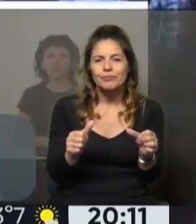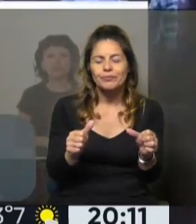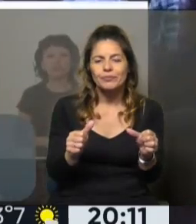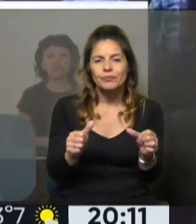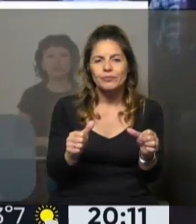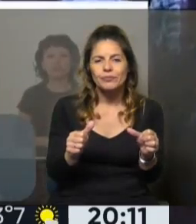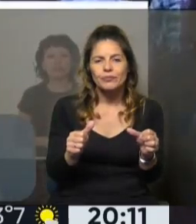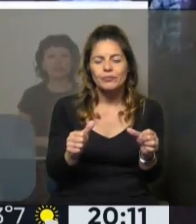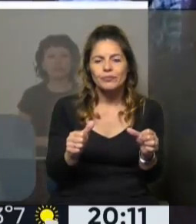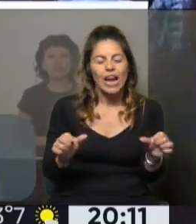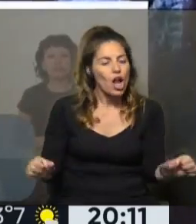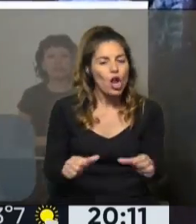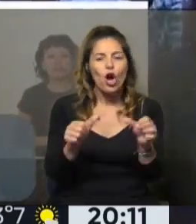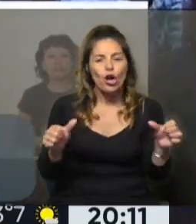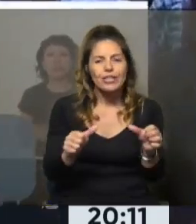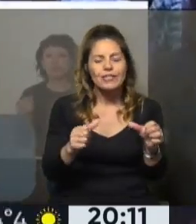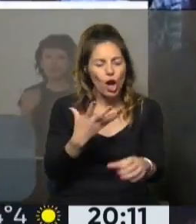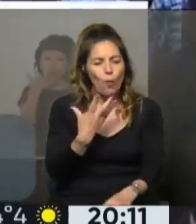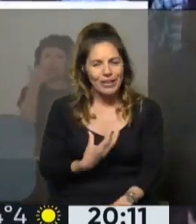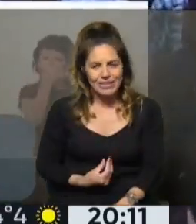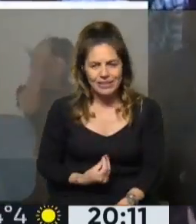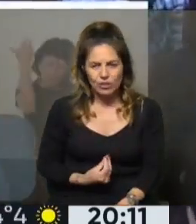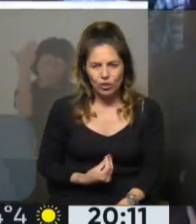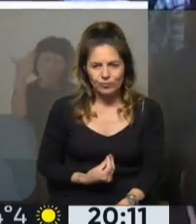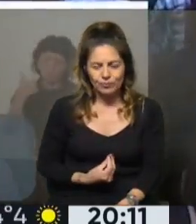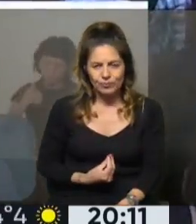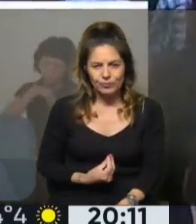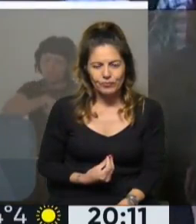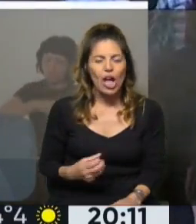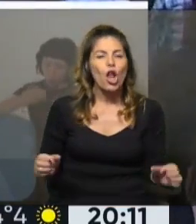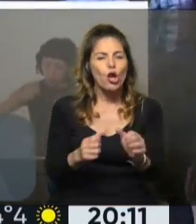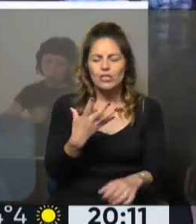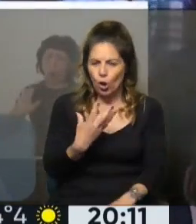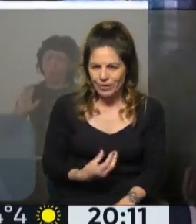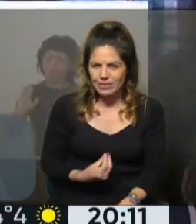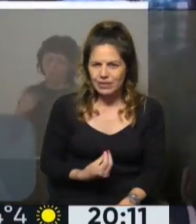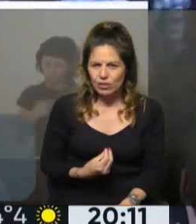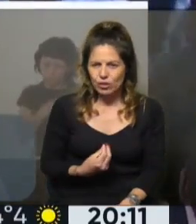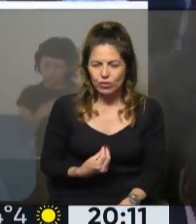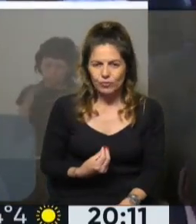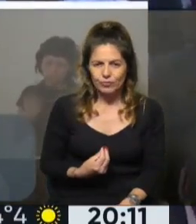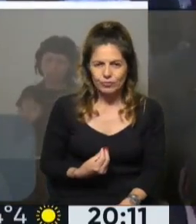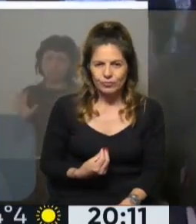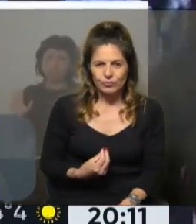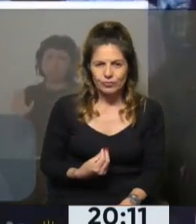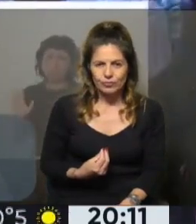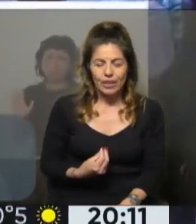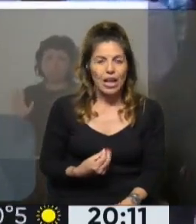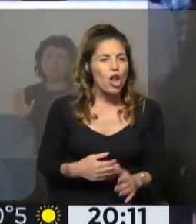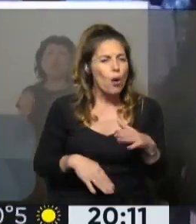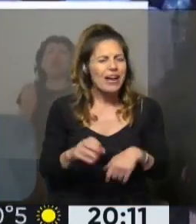hice y lo hice convencido y lo Hi convencido de